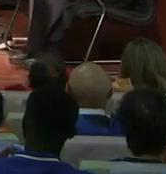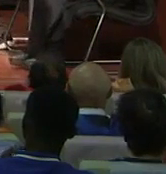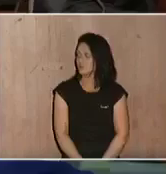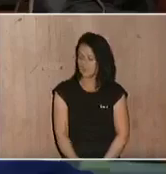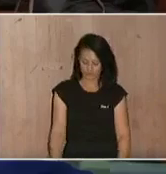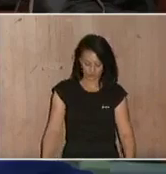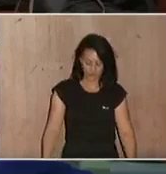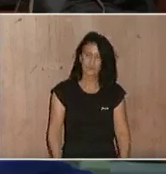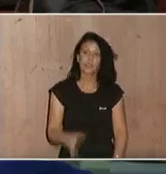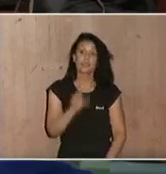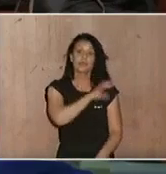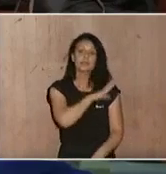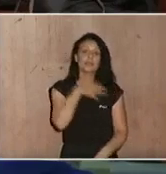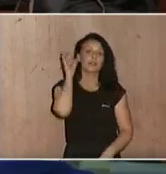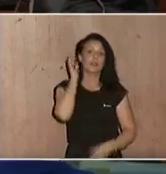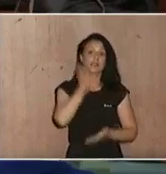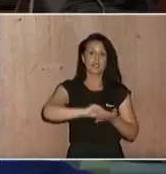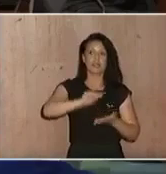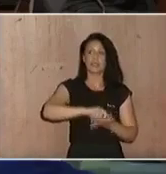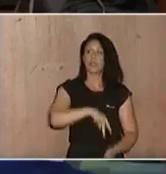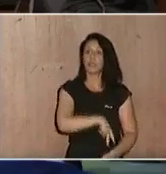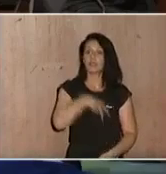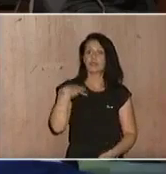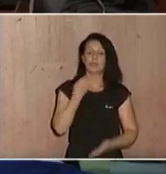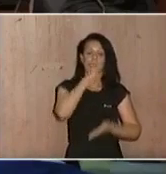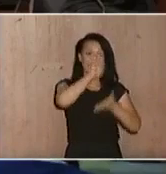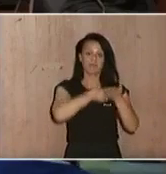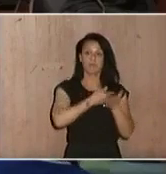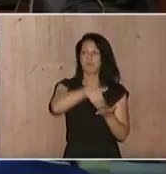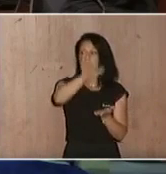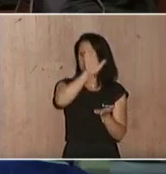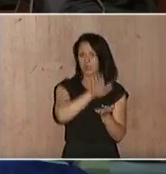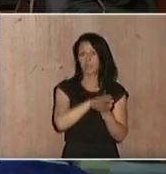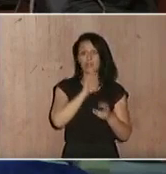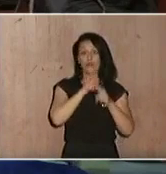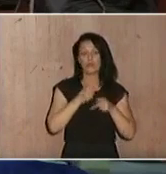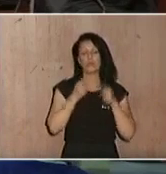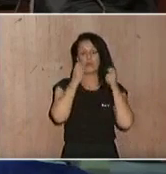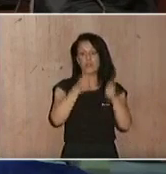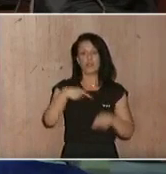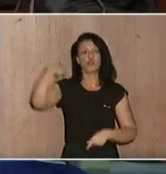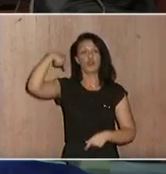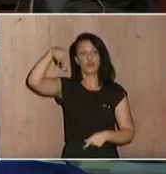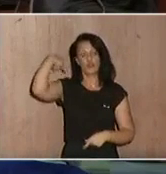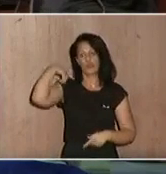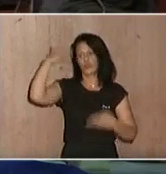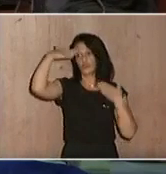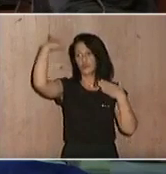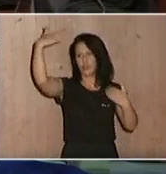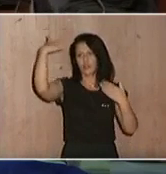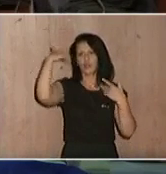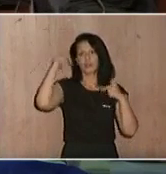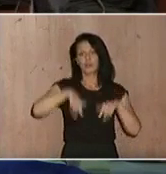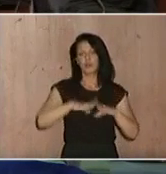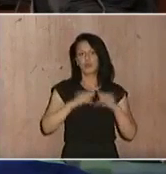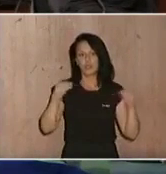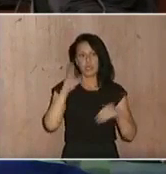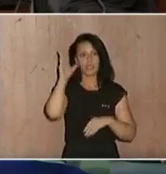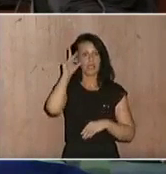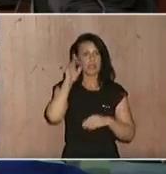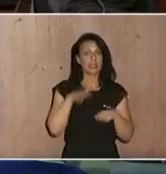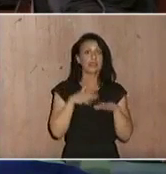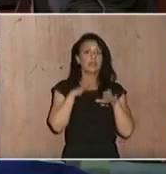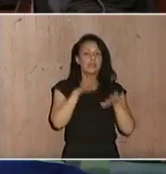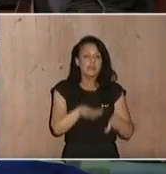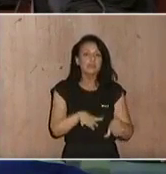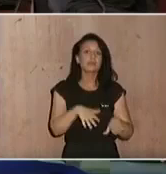La señora secretaria general dará lectura al acta de nombramiento como doctor honoris causa por la Universidad de Alicante a favor